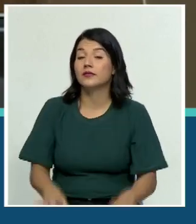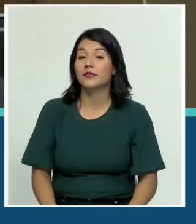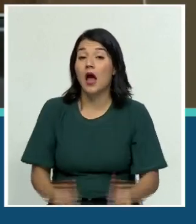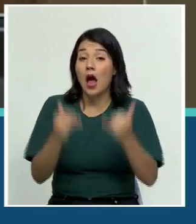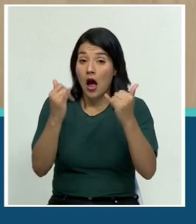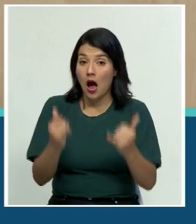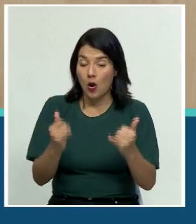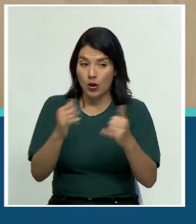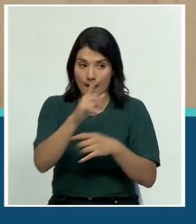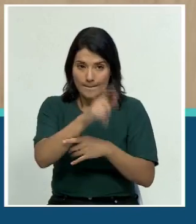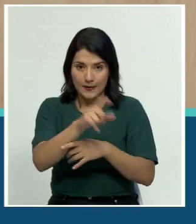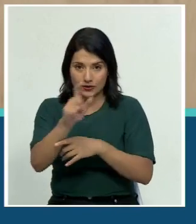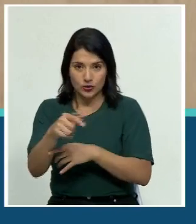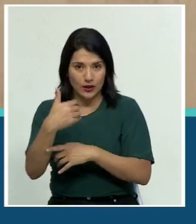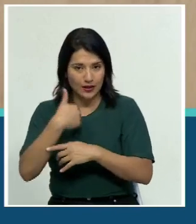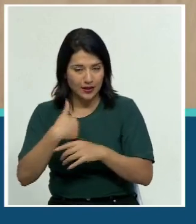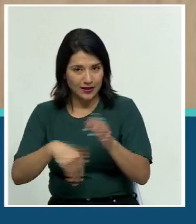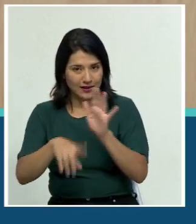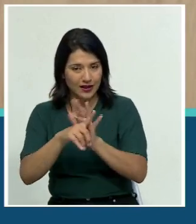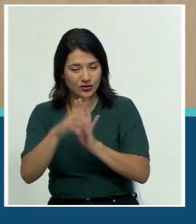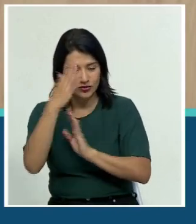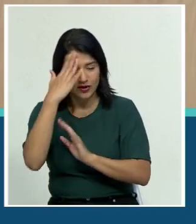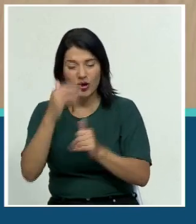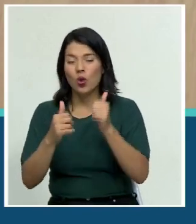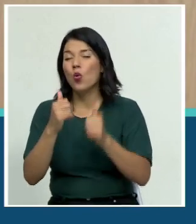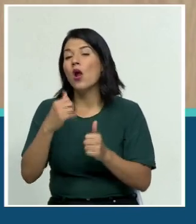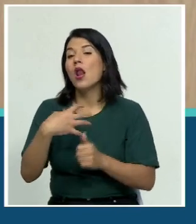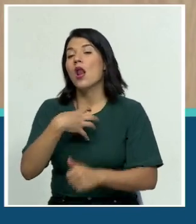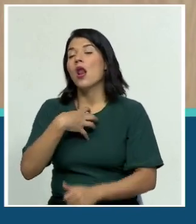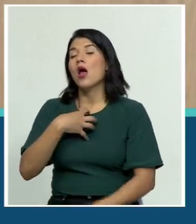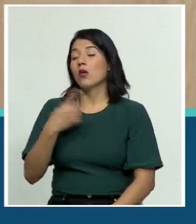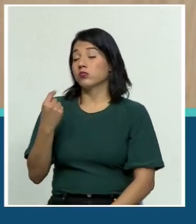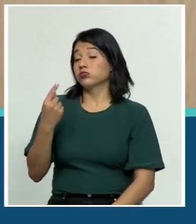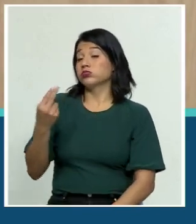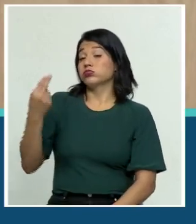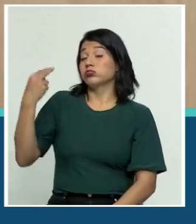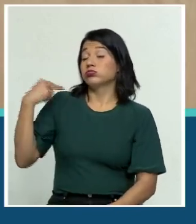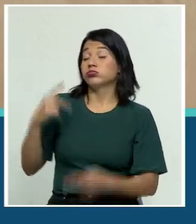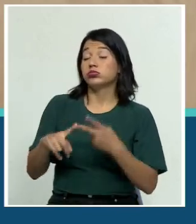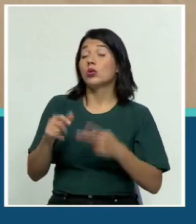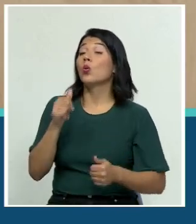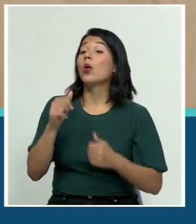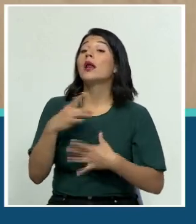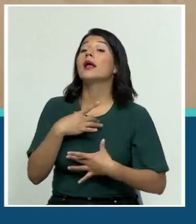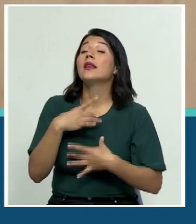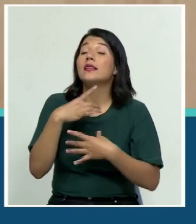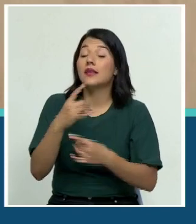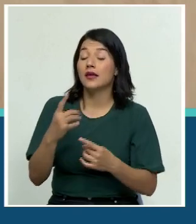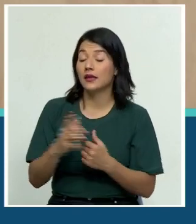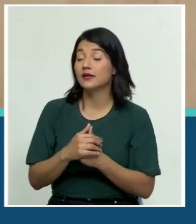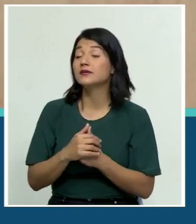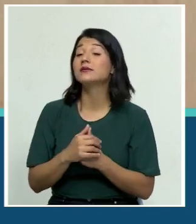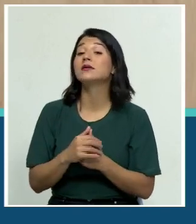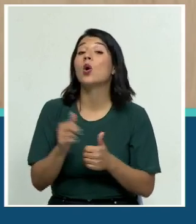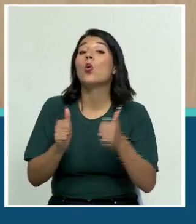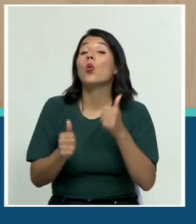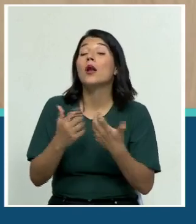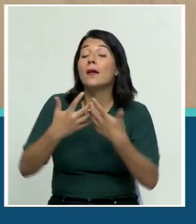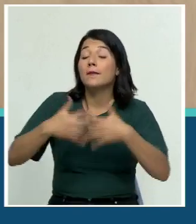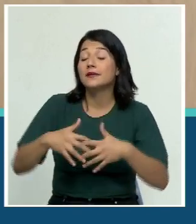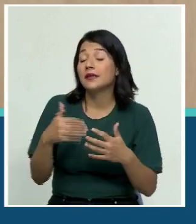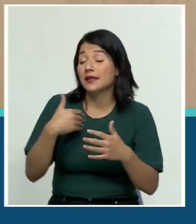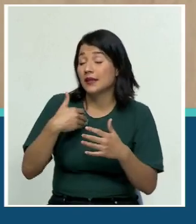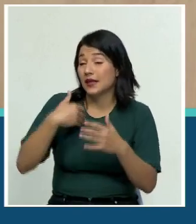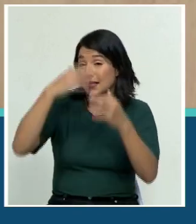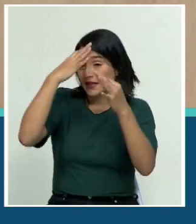a saber cuál es el patrimonio y cuáles son los intereses empresariales, las acciones, en cuáles empresas tienen acciones, por ejemplo, los